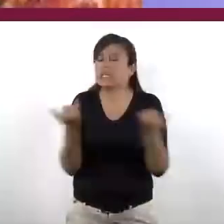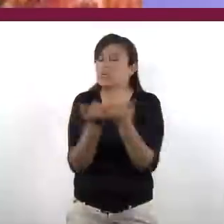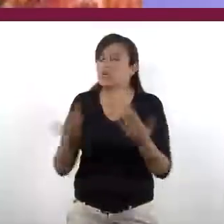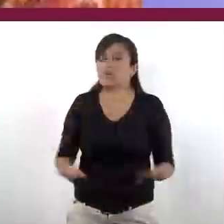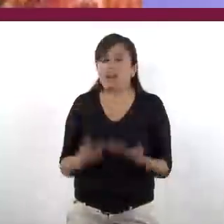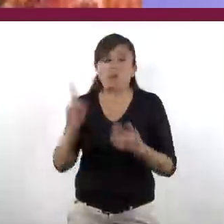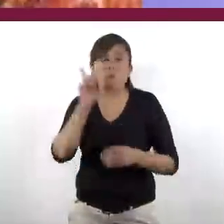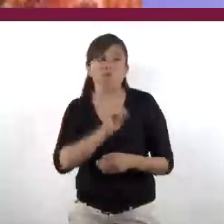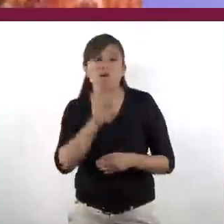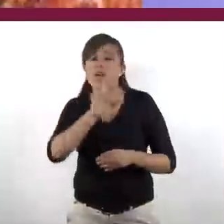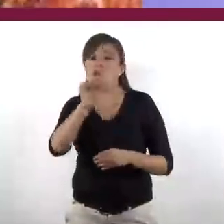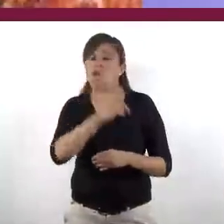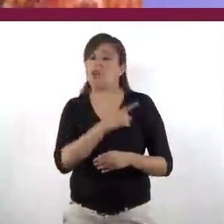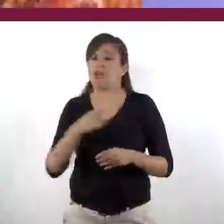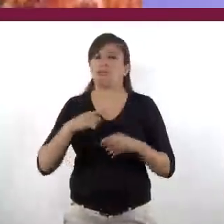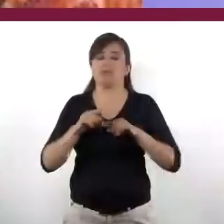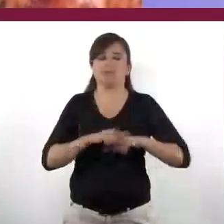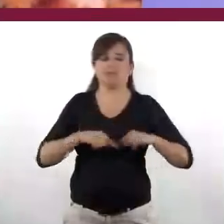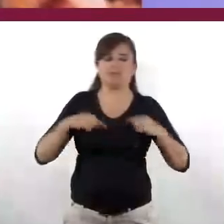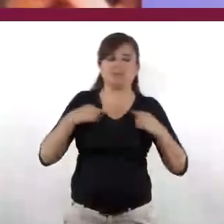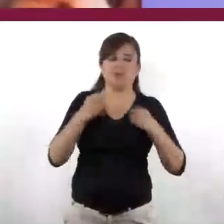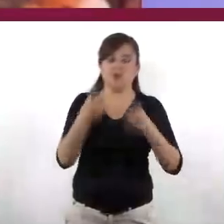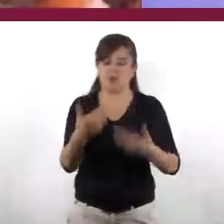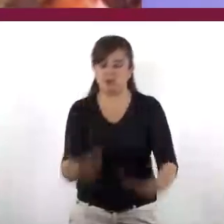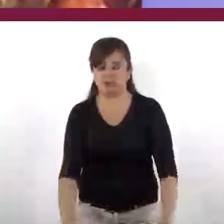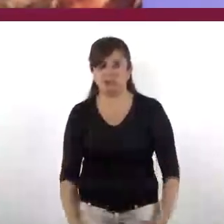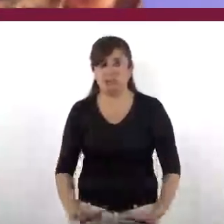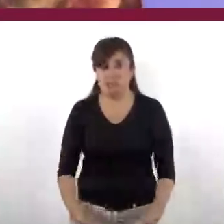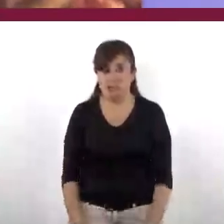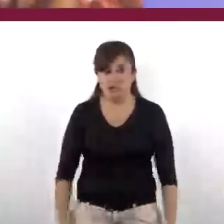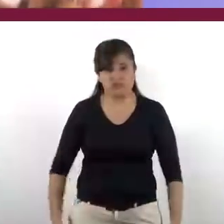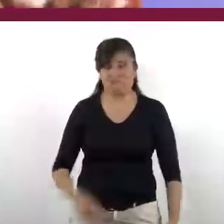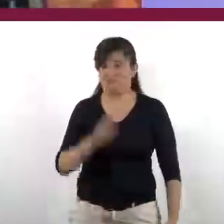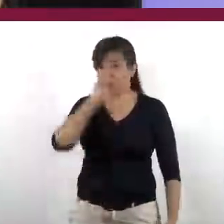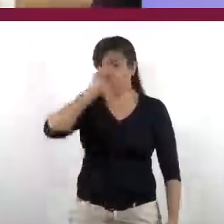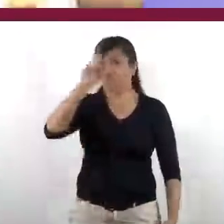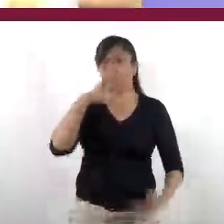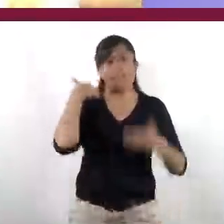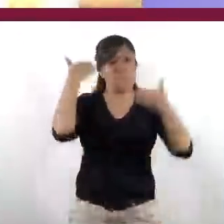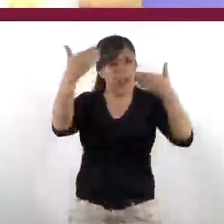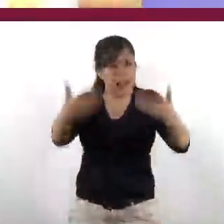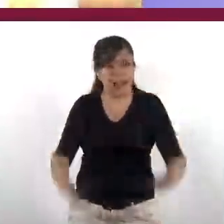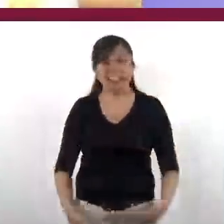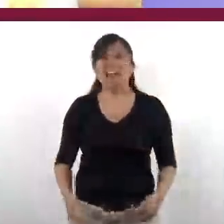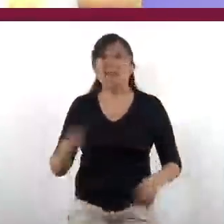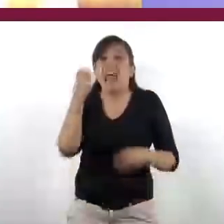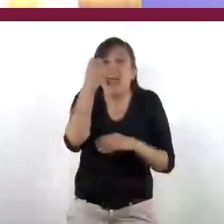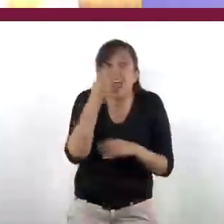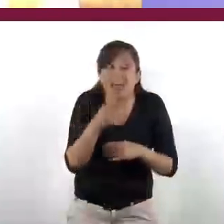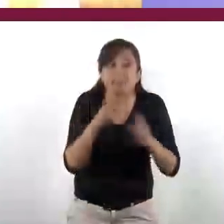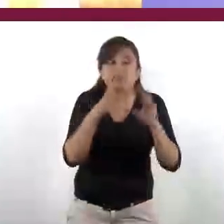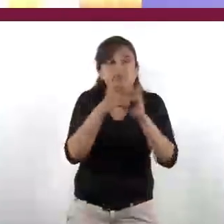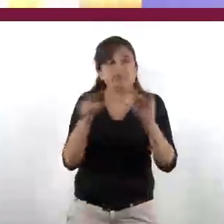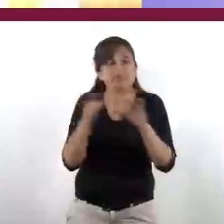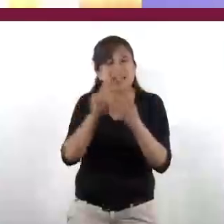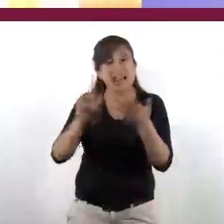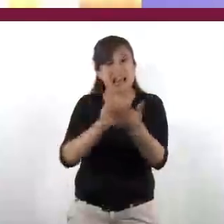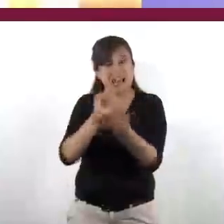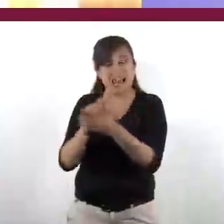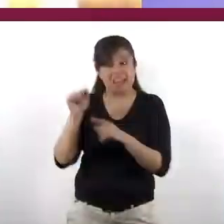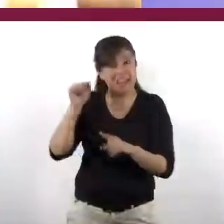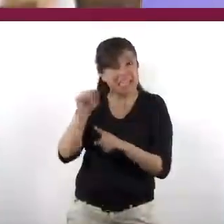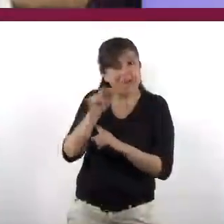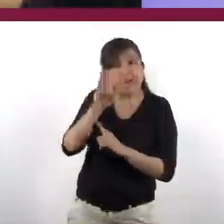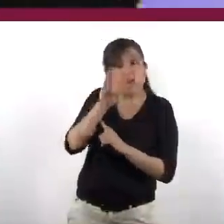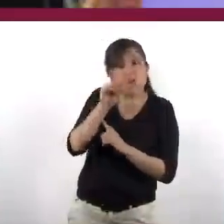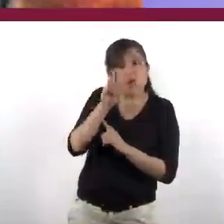finalmente no deben enseñar, por ejemplo, más allá de la pantorrilla. Esto muestra que las reformas borbónicas